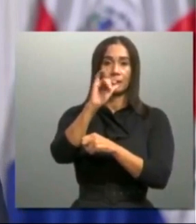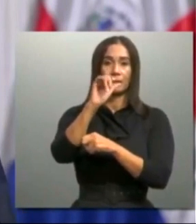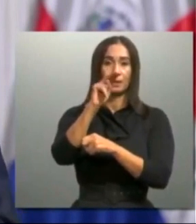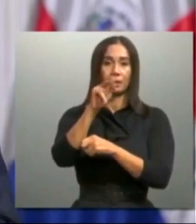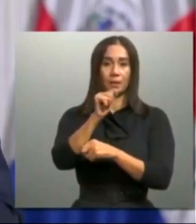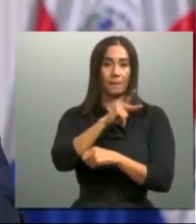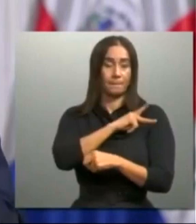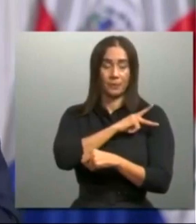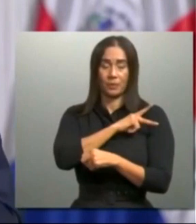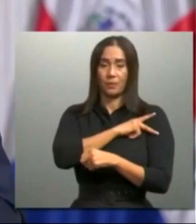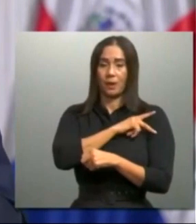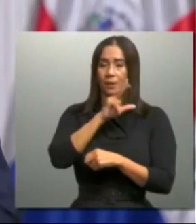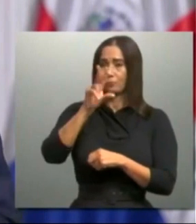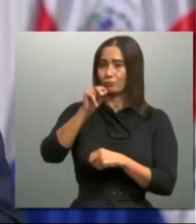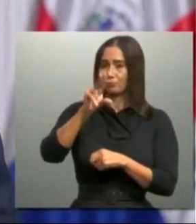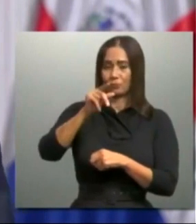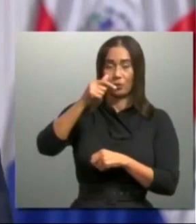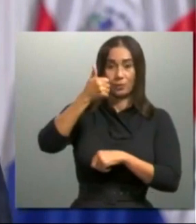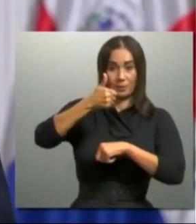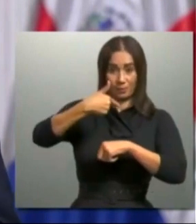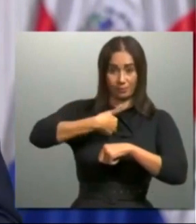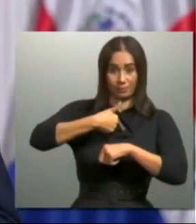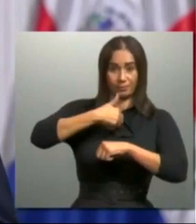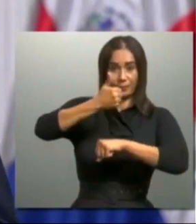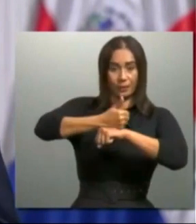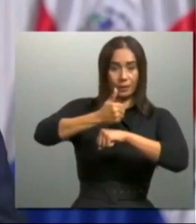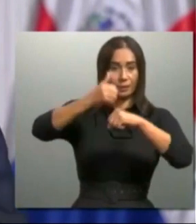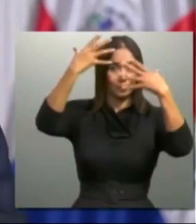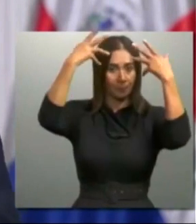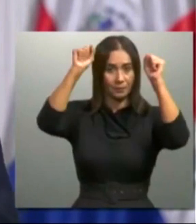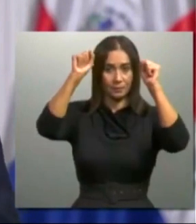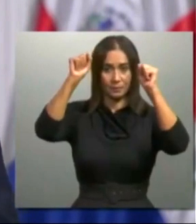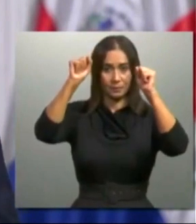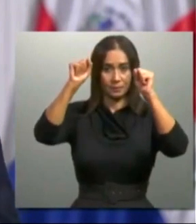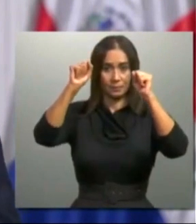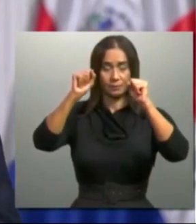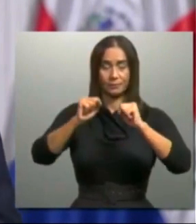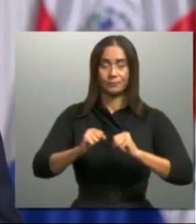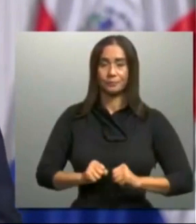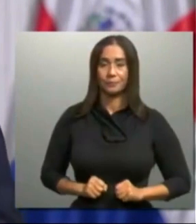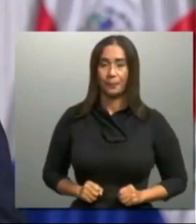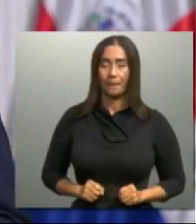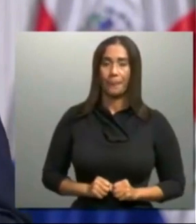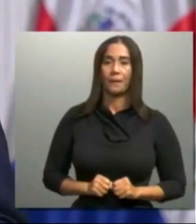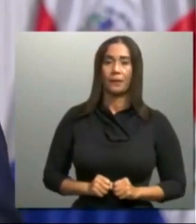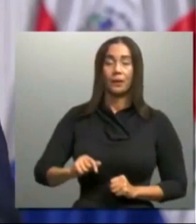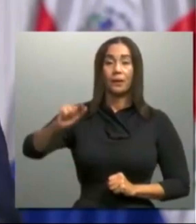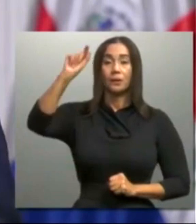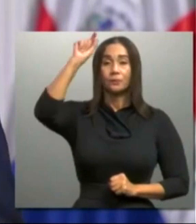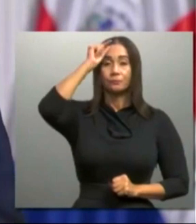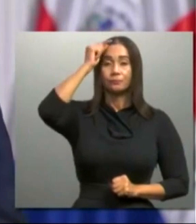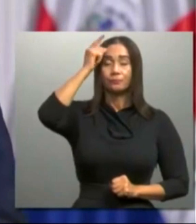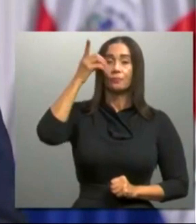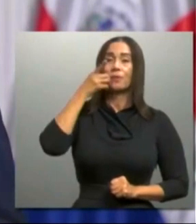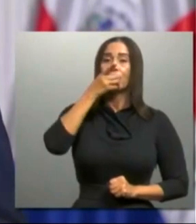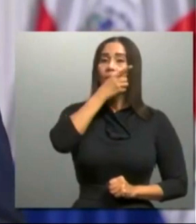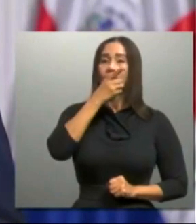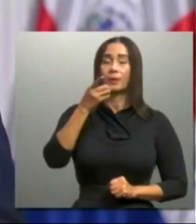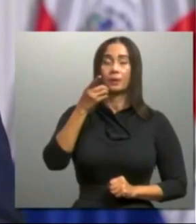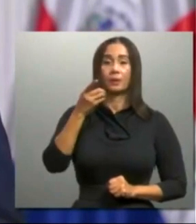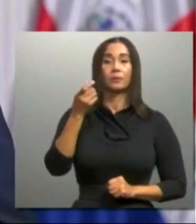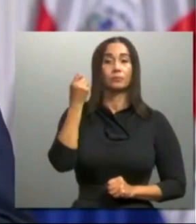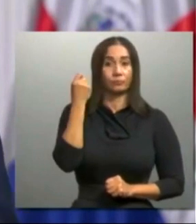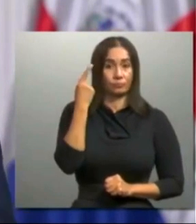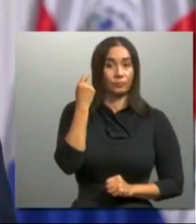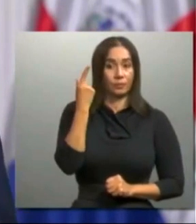puede malinterpretarse. Primero, no, malinterpretarse porque, no. Porque deja abierto, eso no es malinterpretarse, o podría facilitar